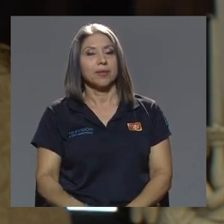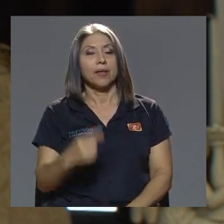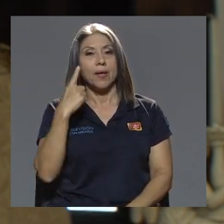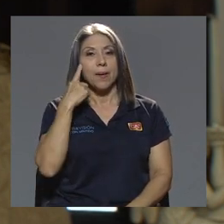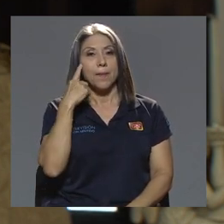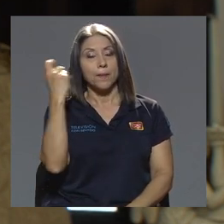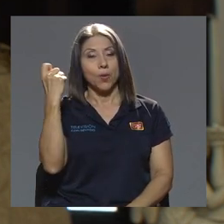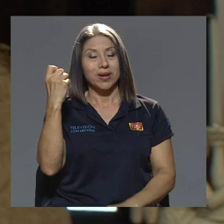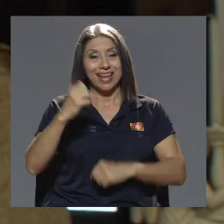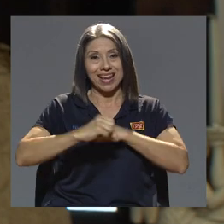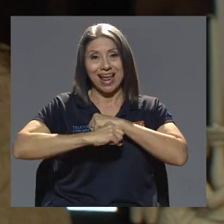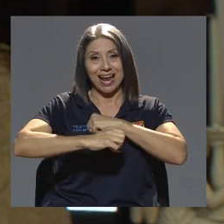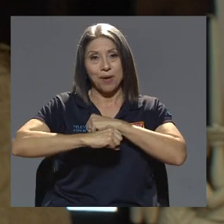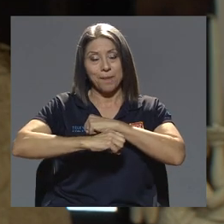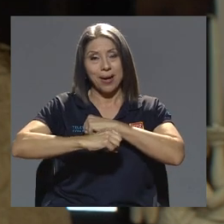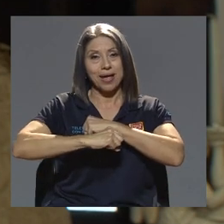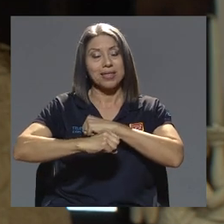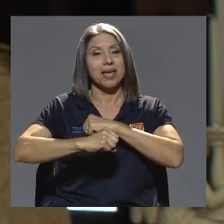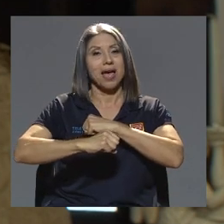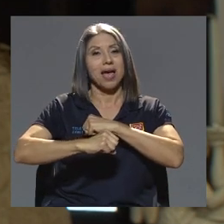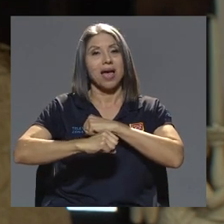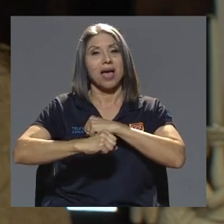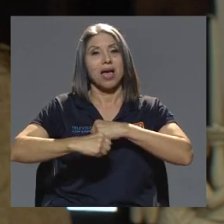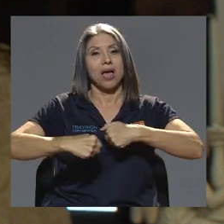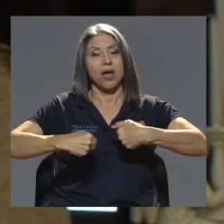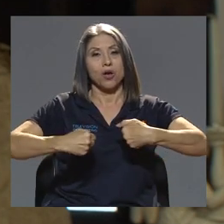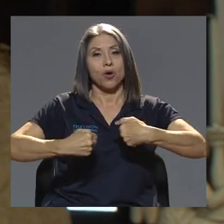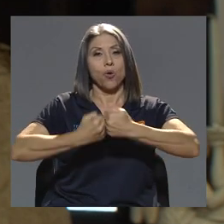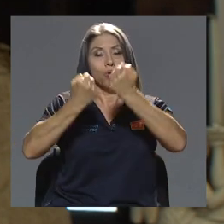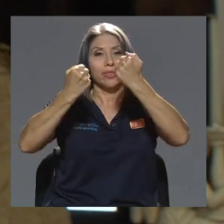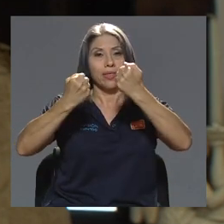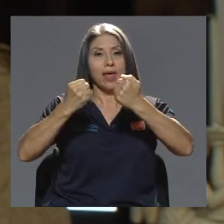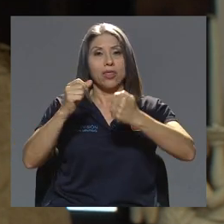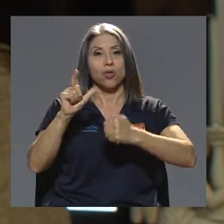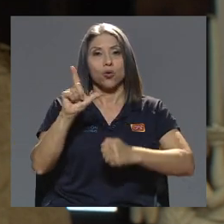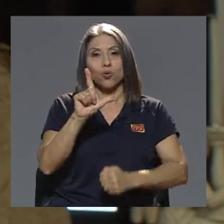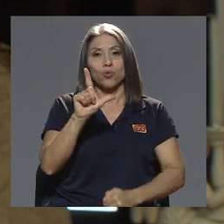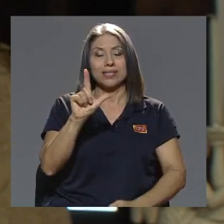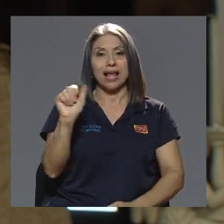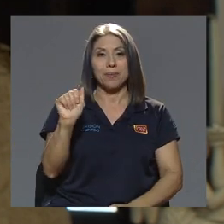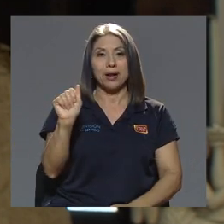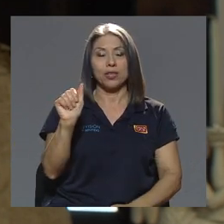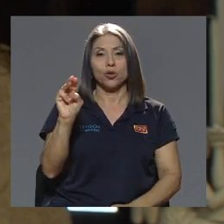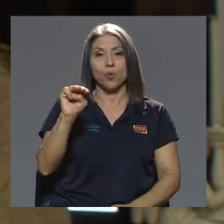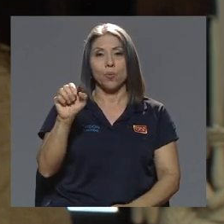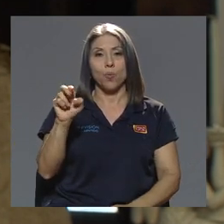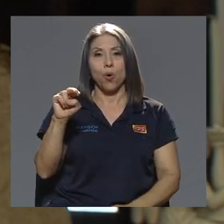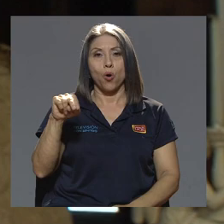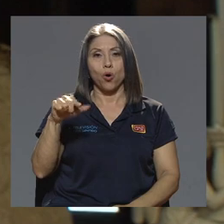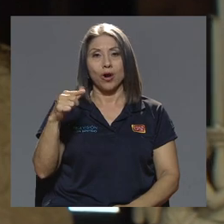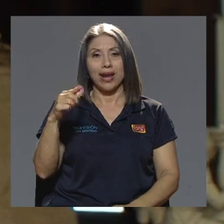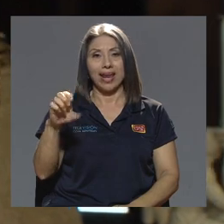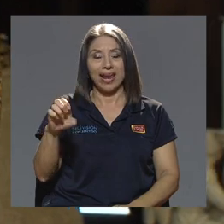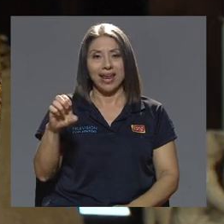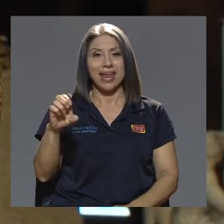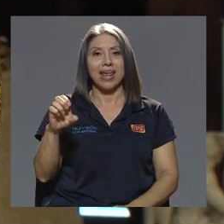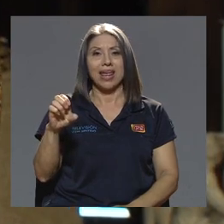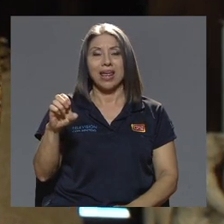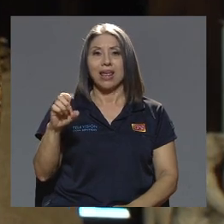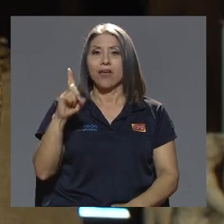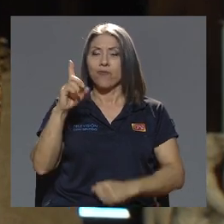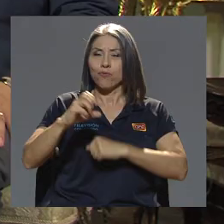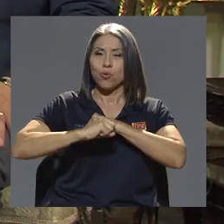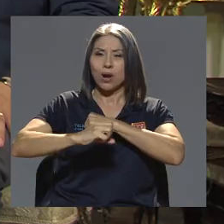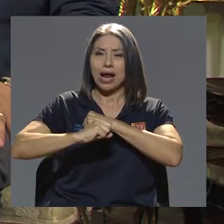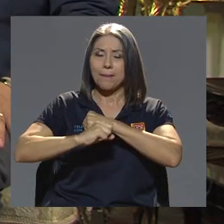Porque la campaña contra don Luis Alberto Monge fue una campaña de mucha